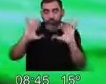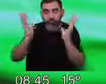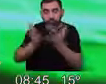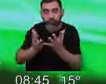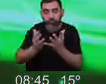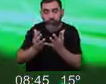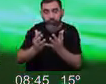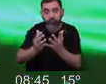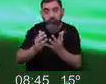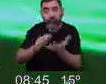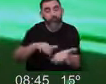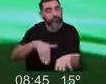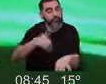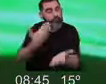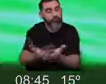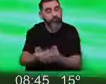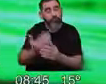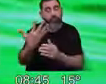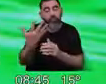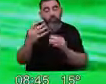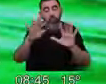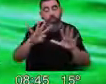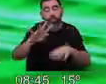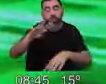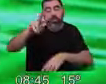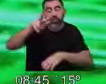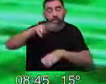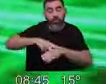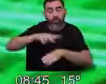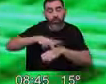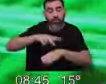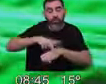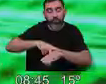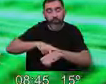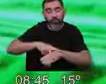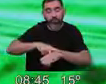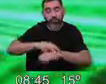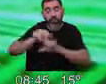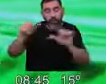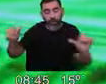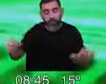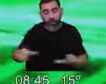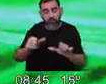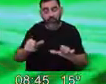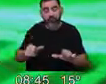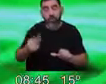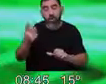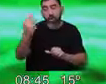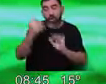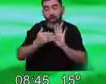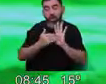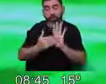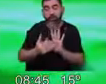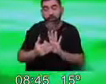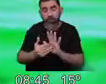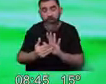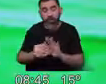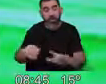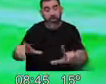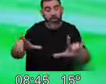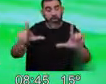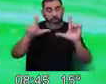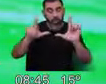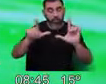plantea 59 recomendaciones para llevar adelante. Ayer lo presentamos ante candidatos